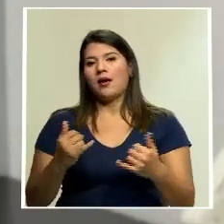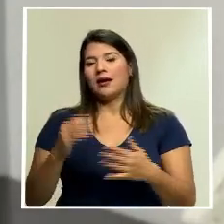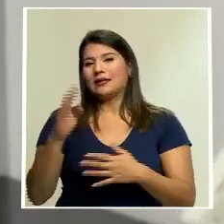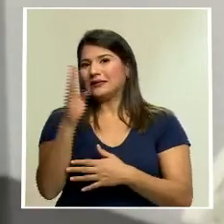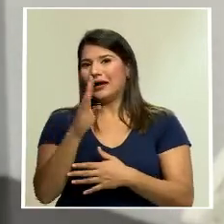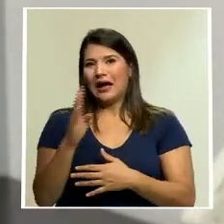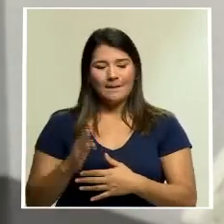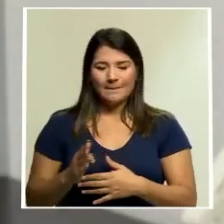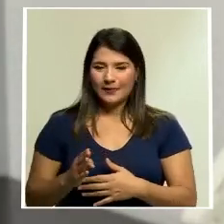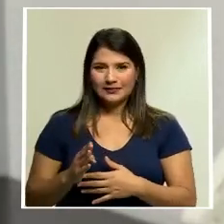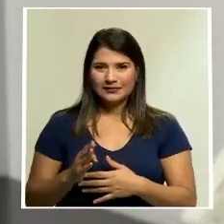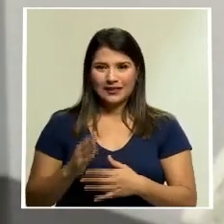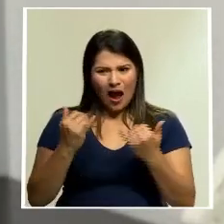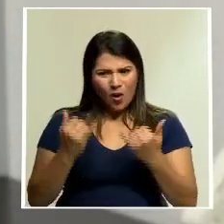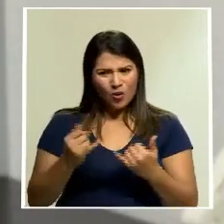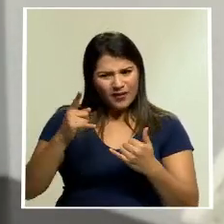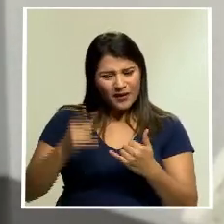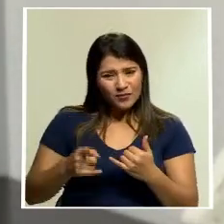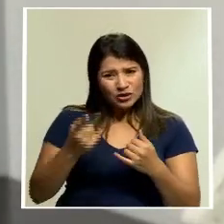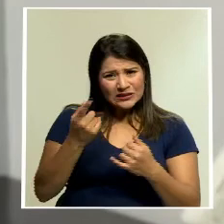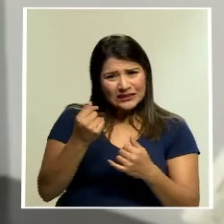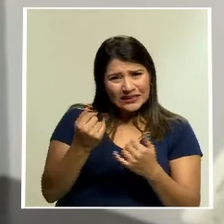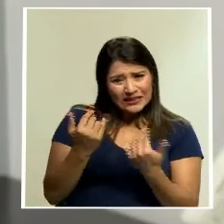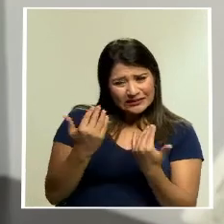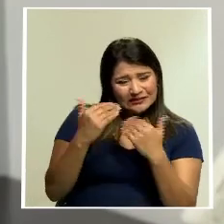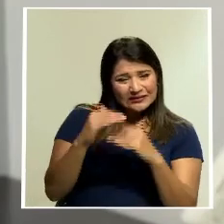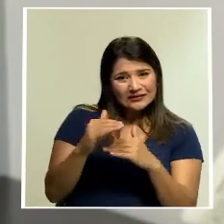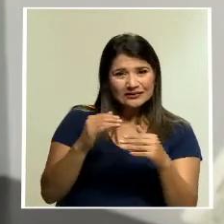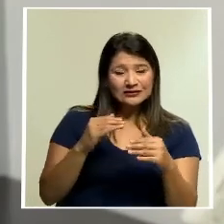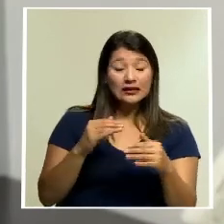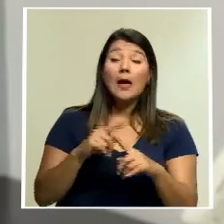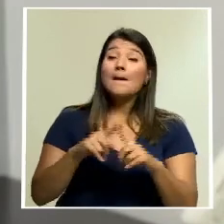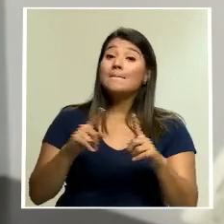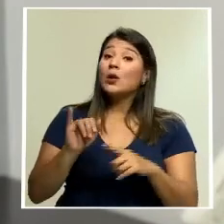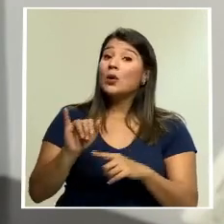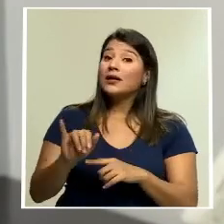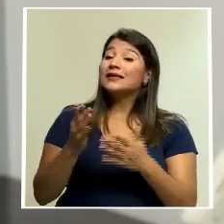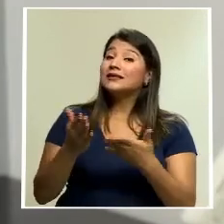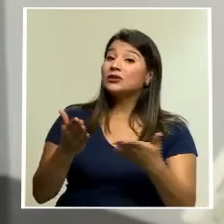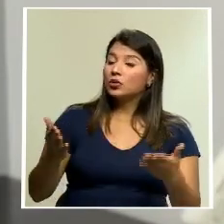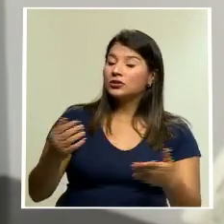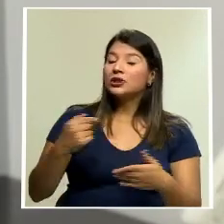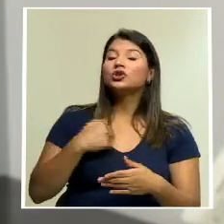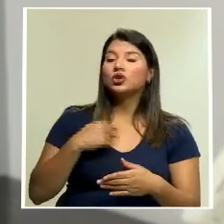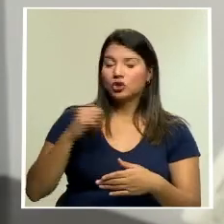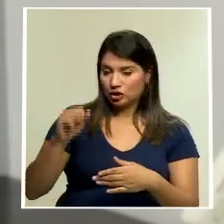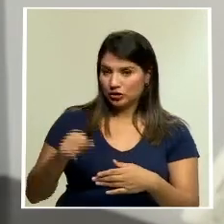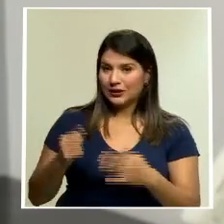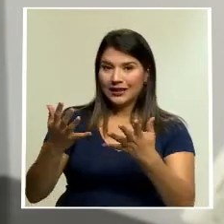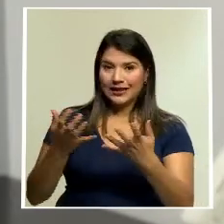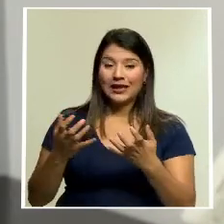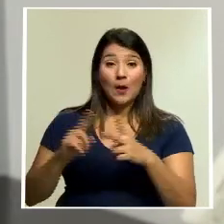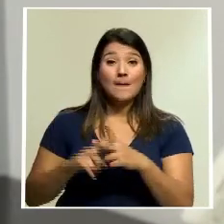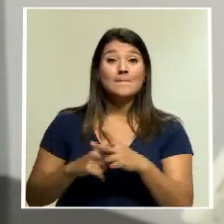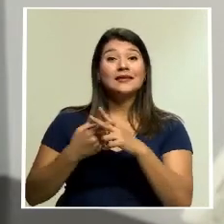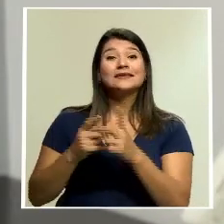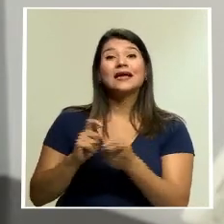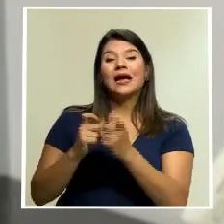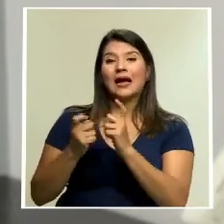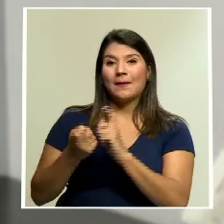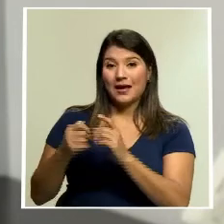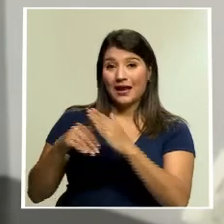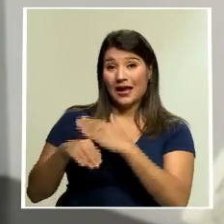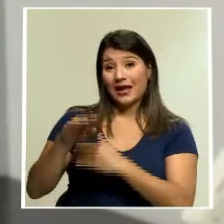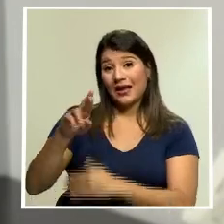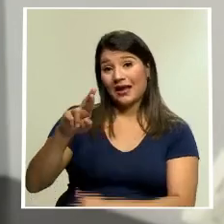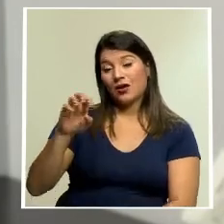austeridad mucho menos. Entonces, ese tipo de cosas son las que entraríamos, digamos, a revisarle a Recope.